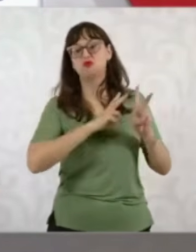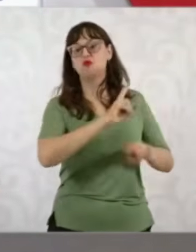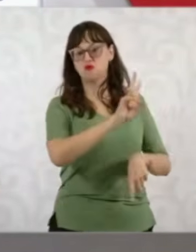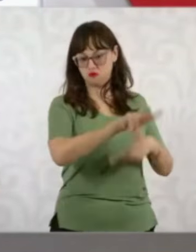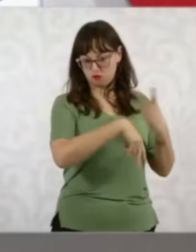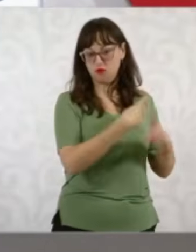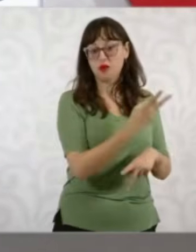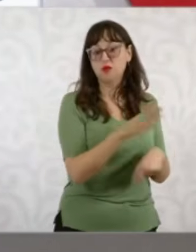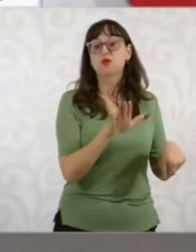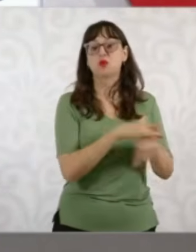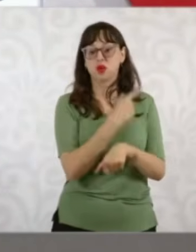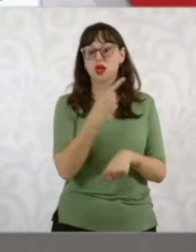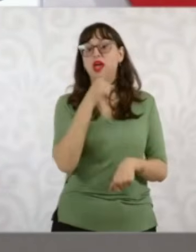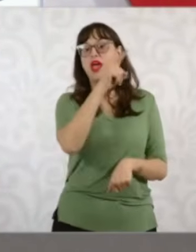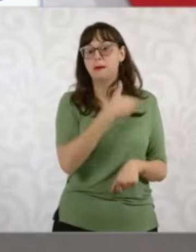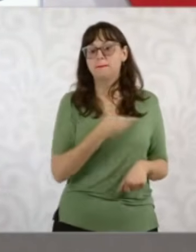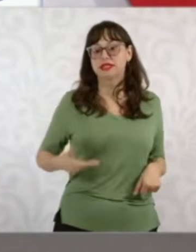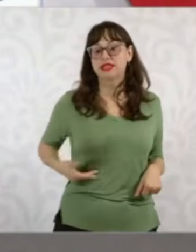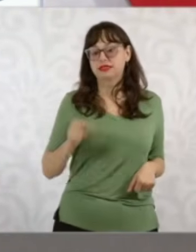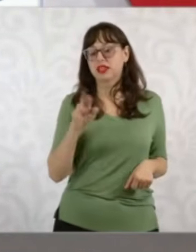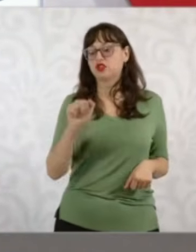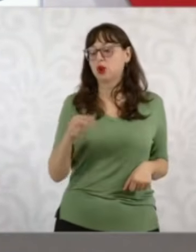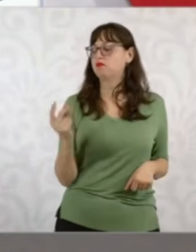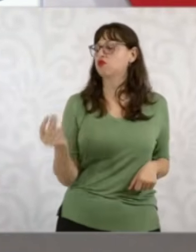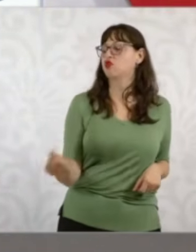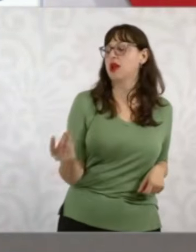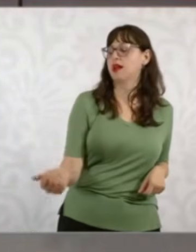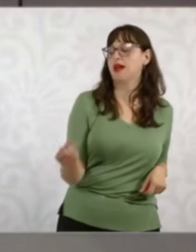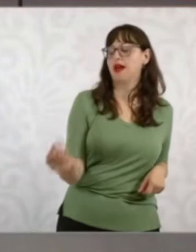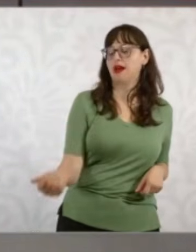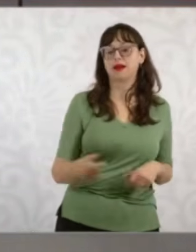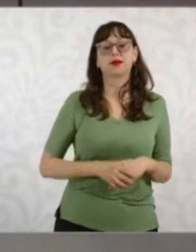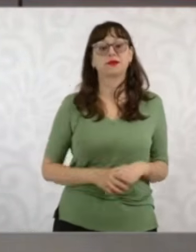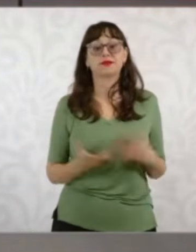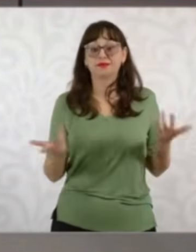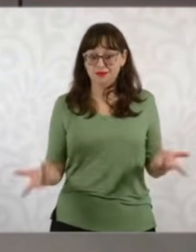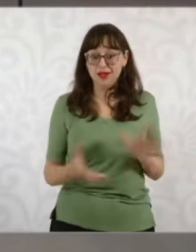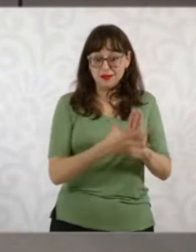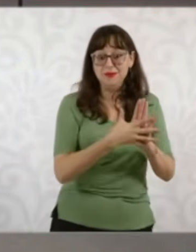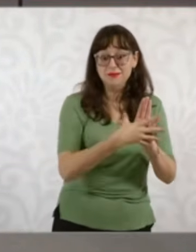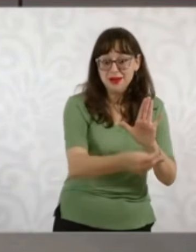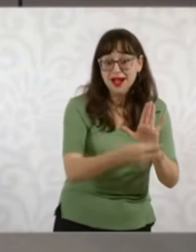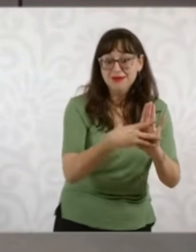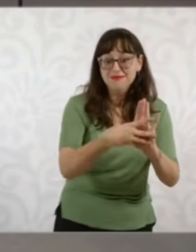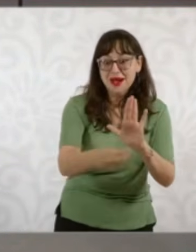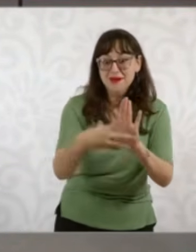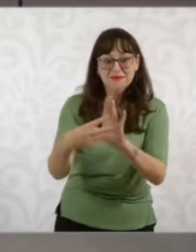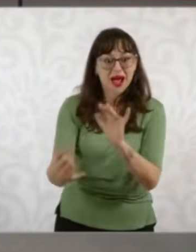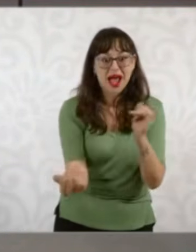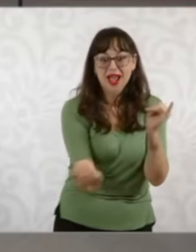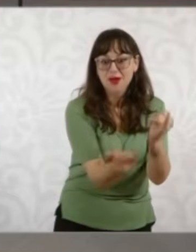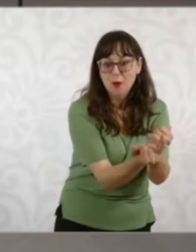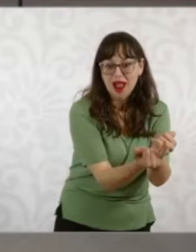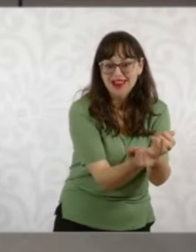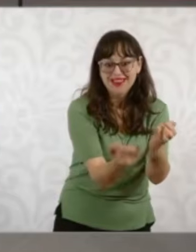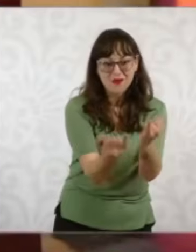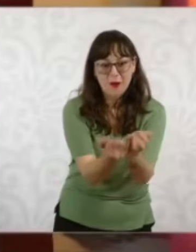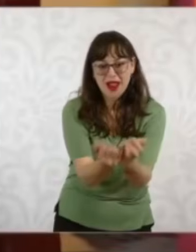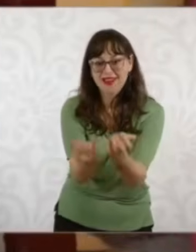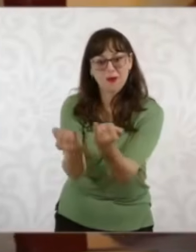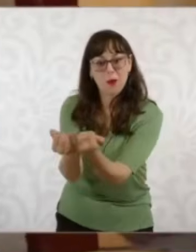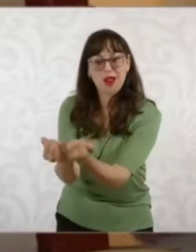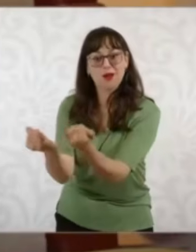Mundial porque Donald Trump le tronó los dedos. Sale el ecosistema digital, retomando esta